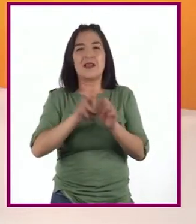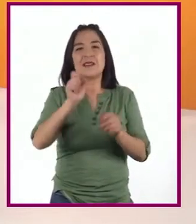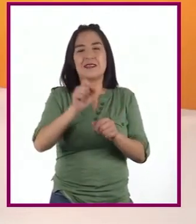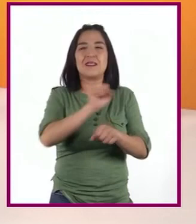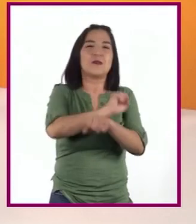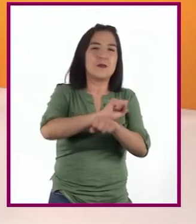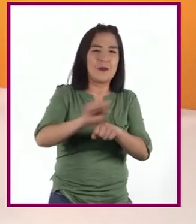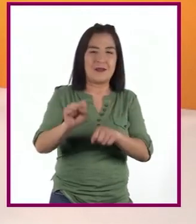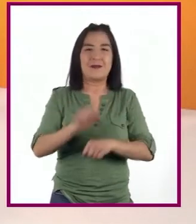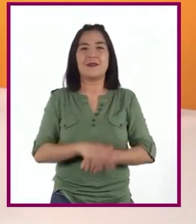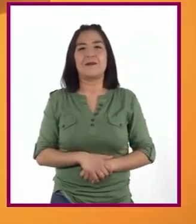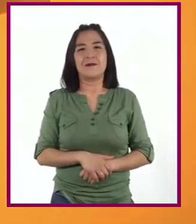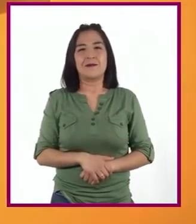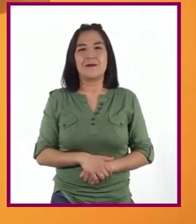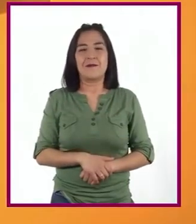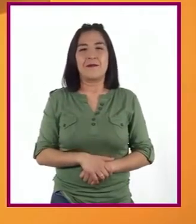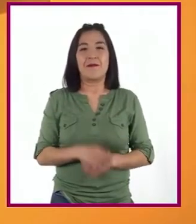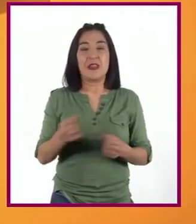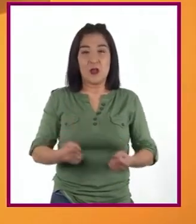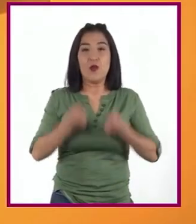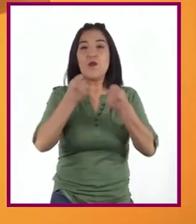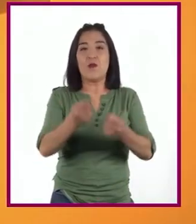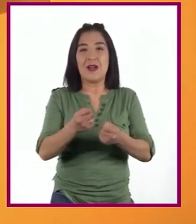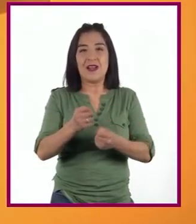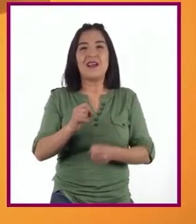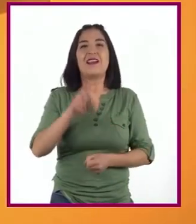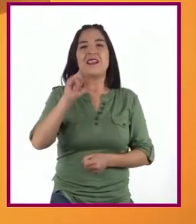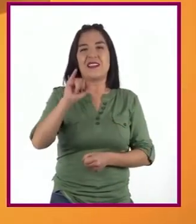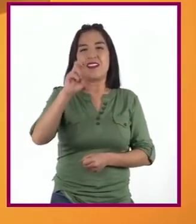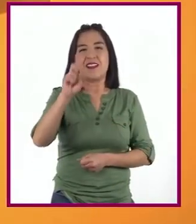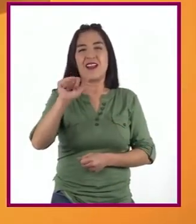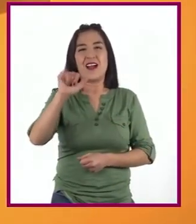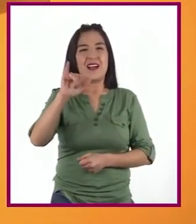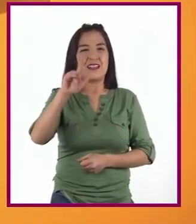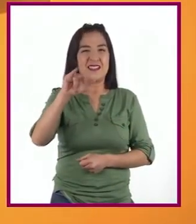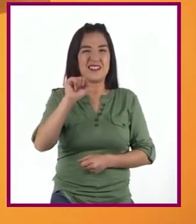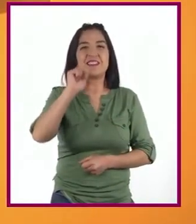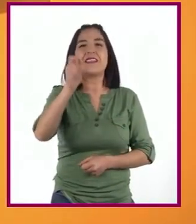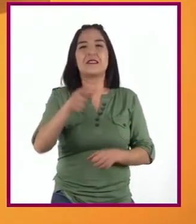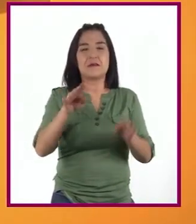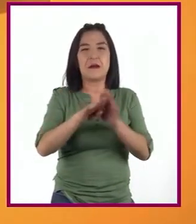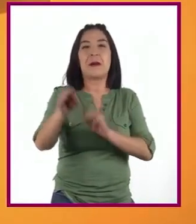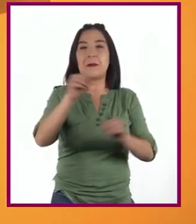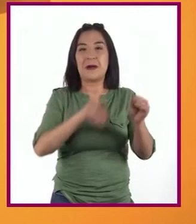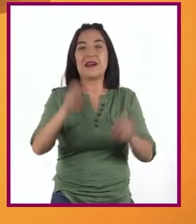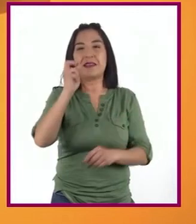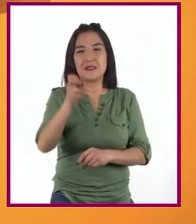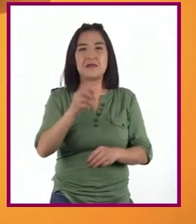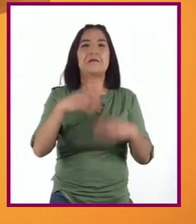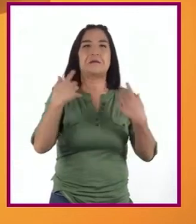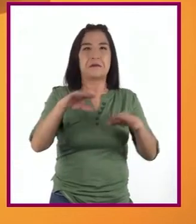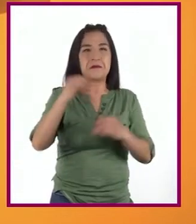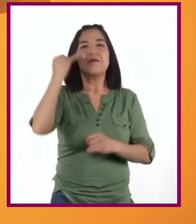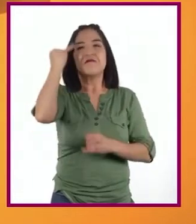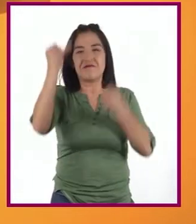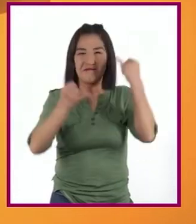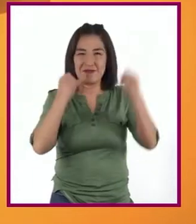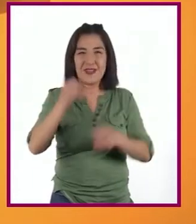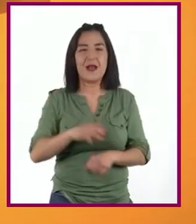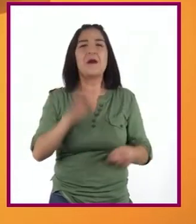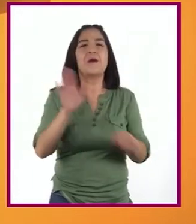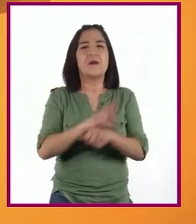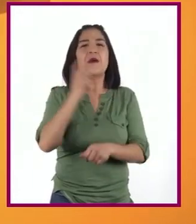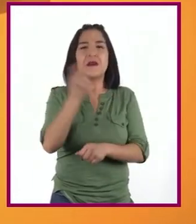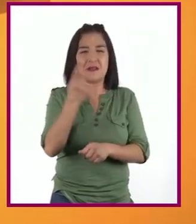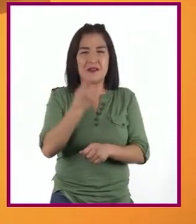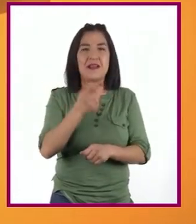símiles. El fuerte idealismo. Este movimiento fue extremadamente idealista, no